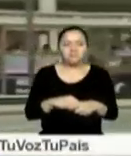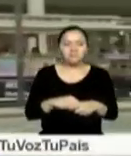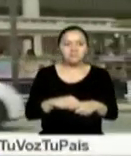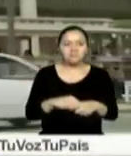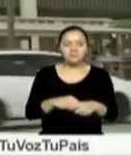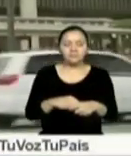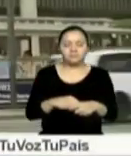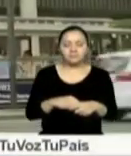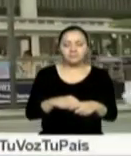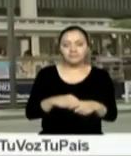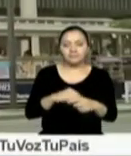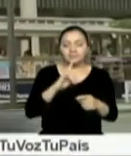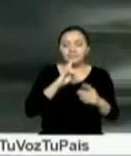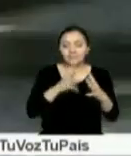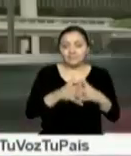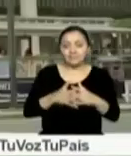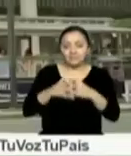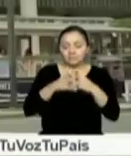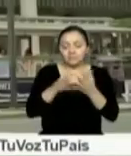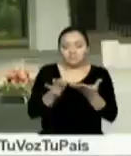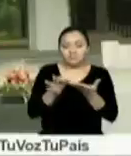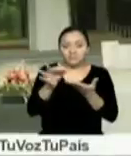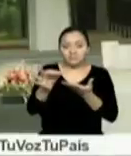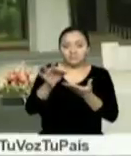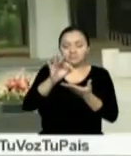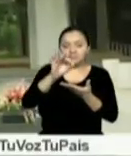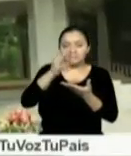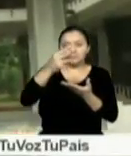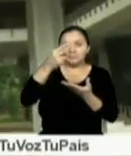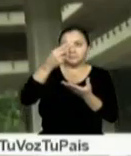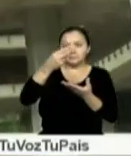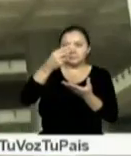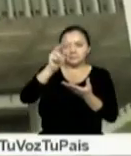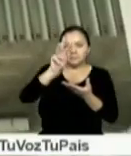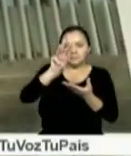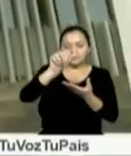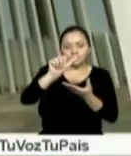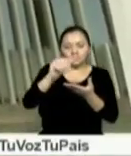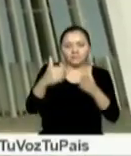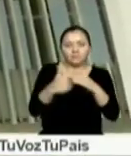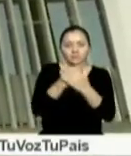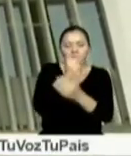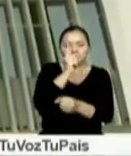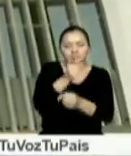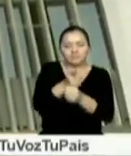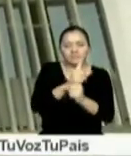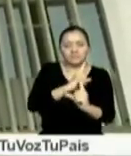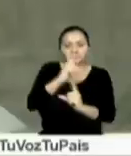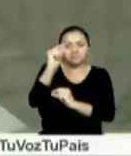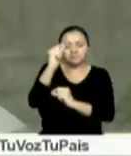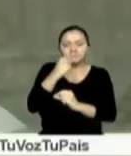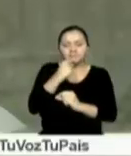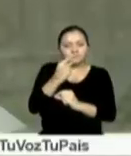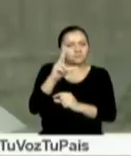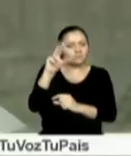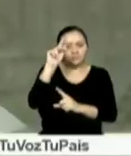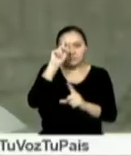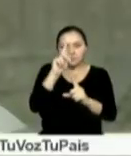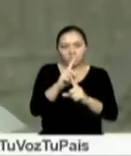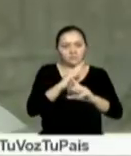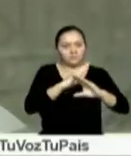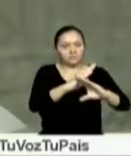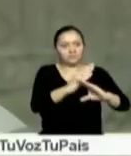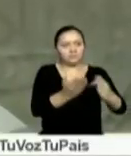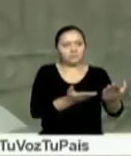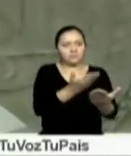se convirtió el jueves en el primer estado norteamericano en presentar un recurso contra el nuevo decreto migratorio de Donald Trump